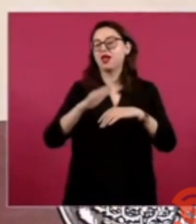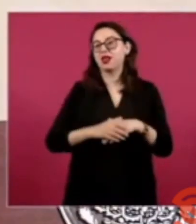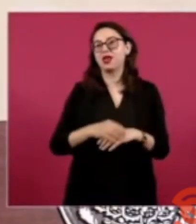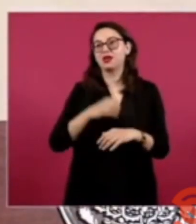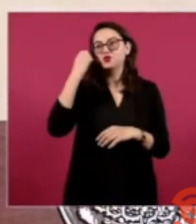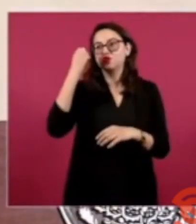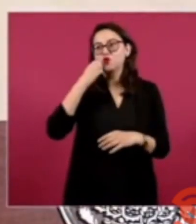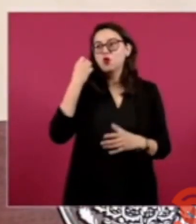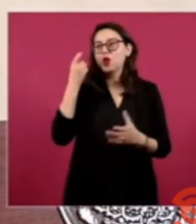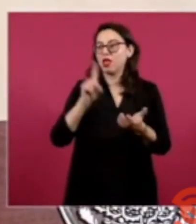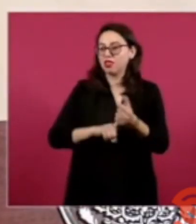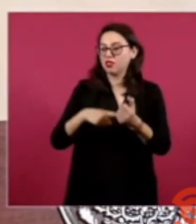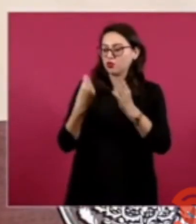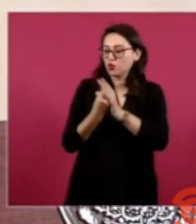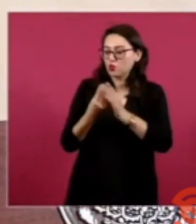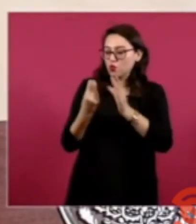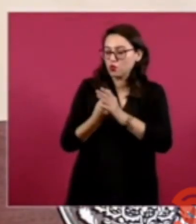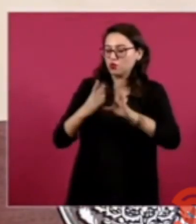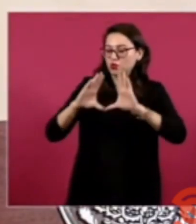en las escuelas